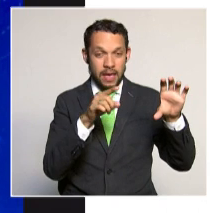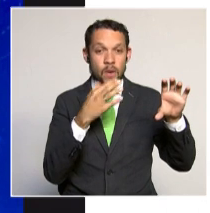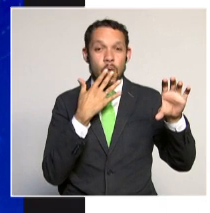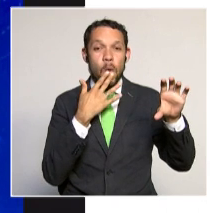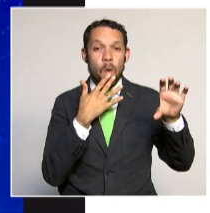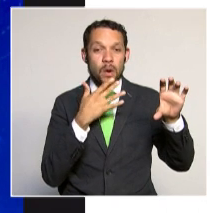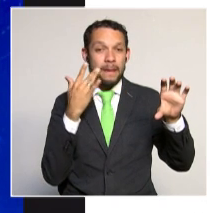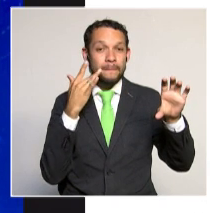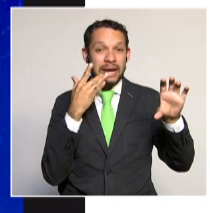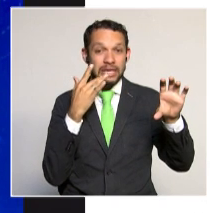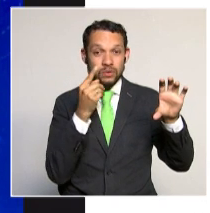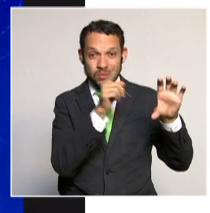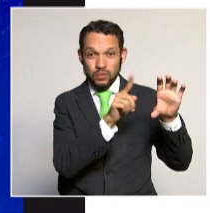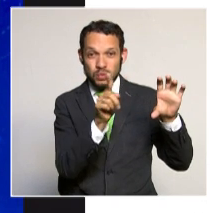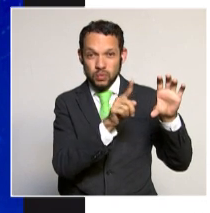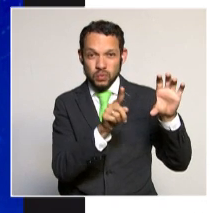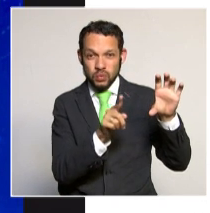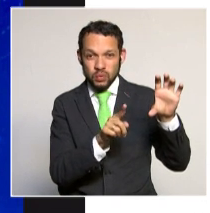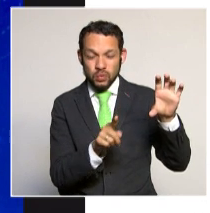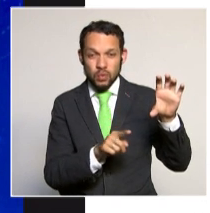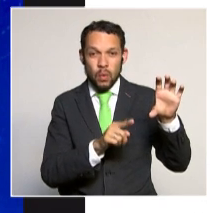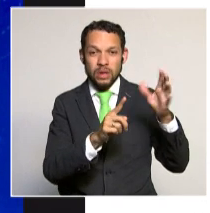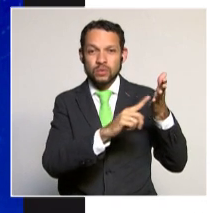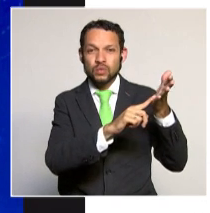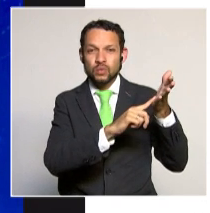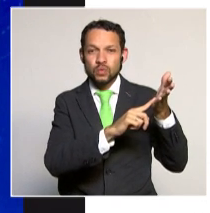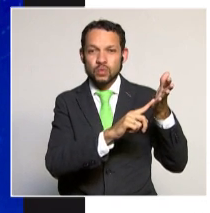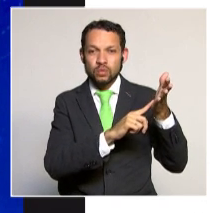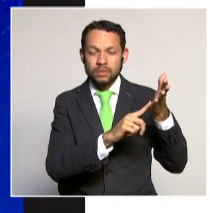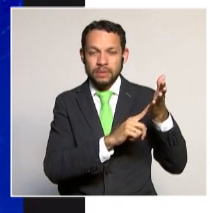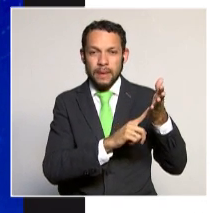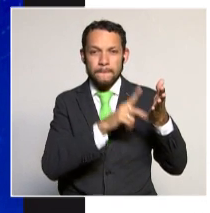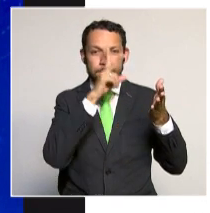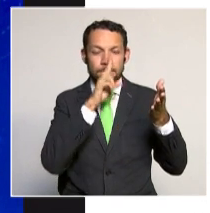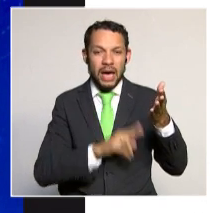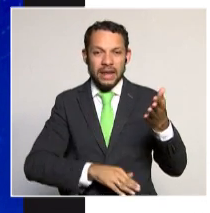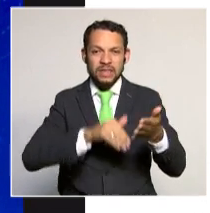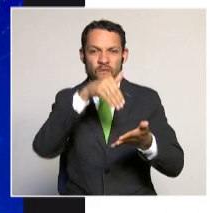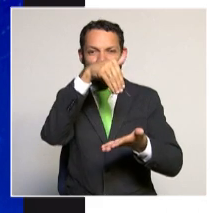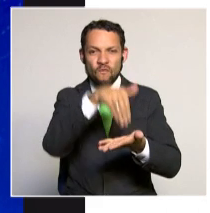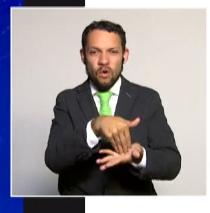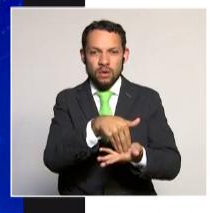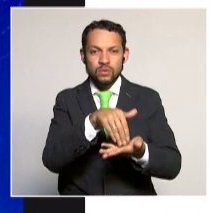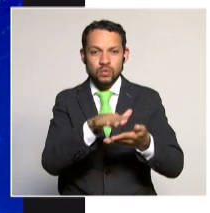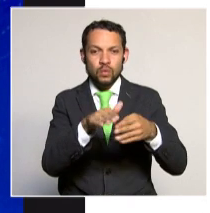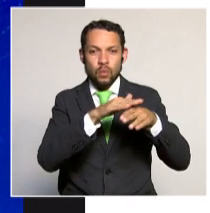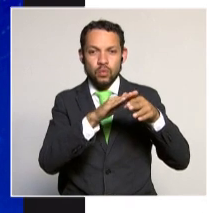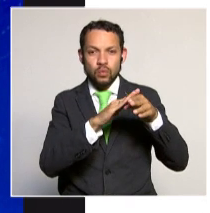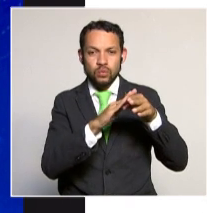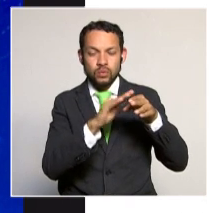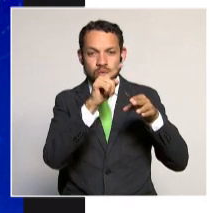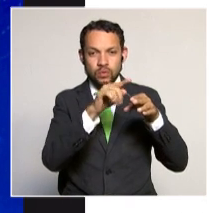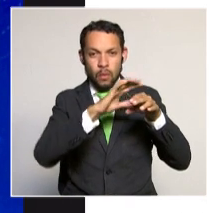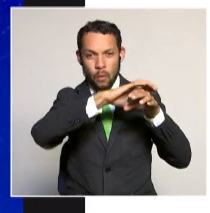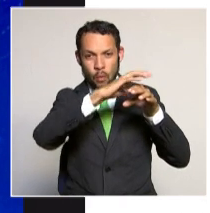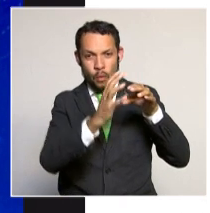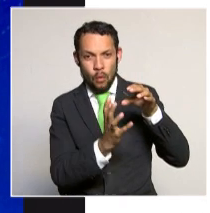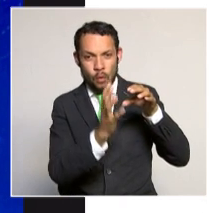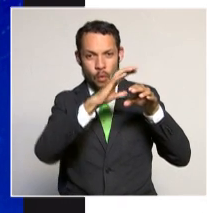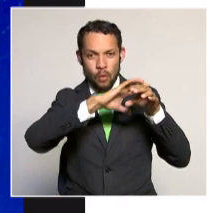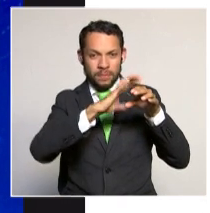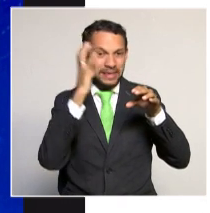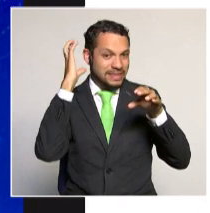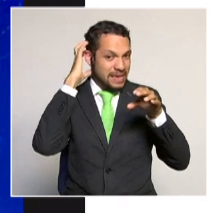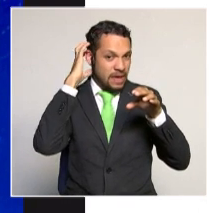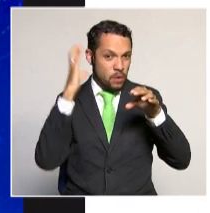en amarillo, es como la superficie del cerebro. Esa zona superficial la llamamos corteza cerebral. Allí